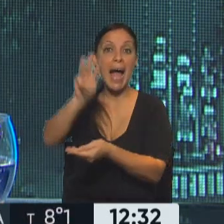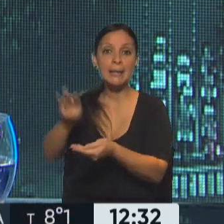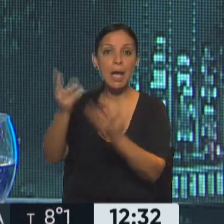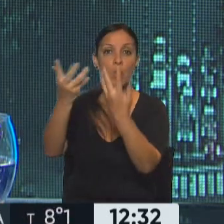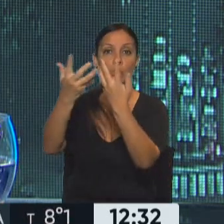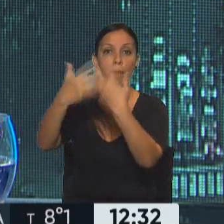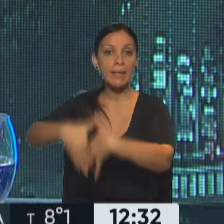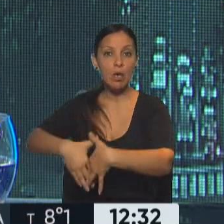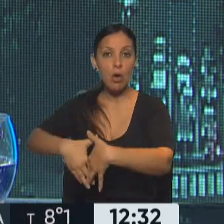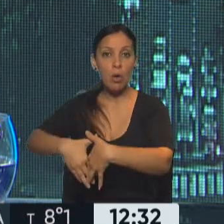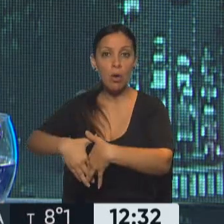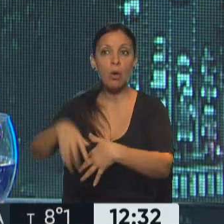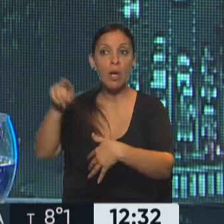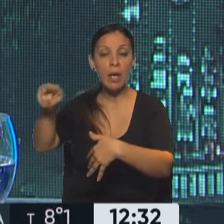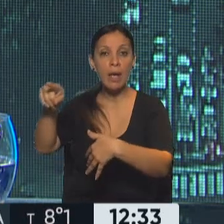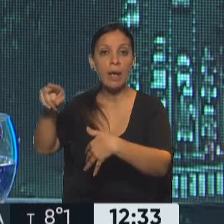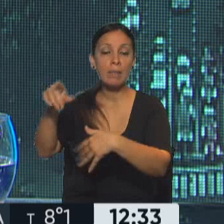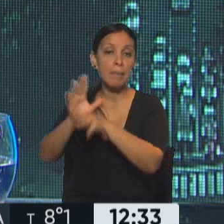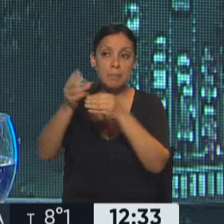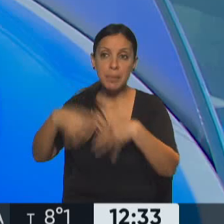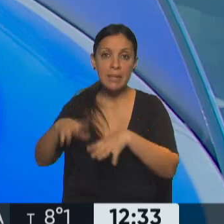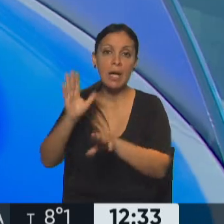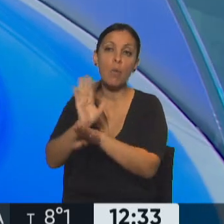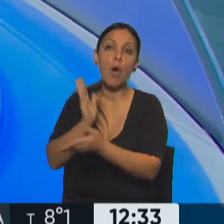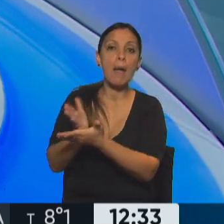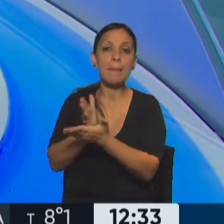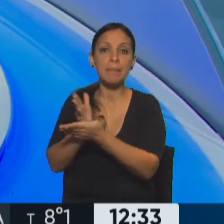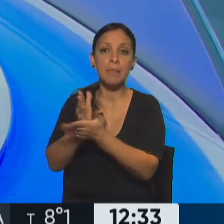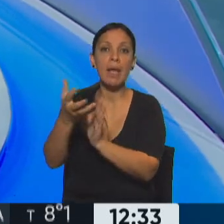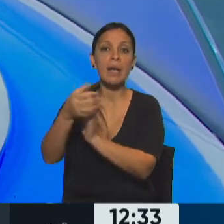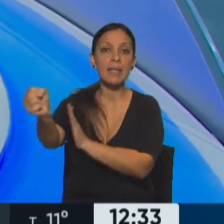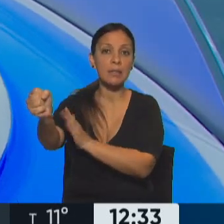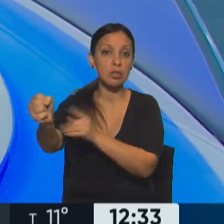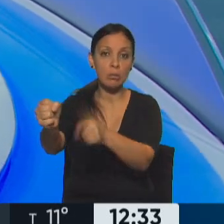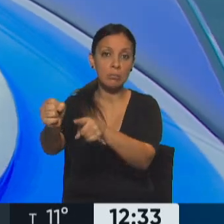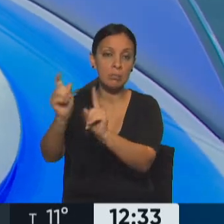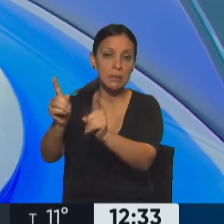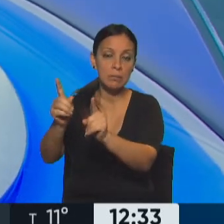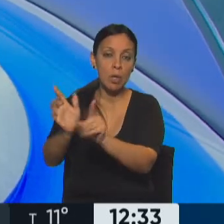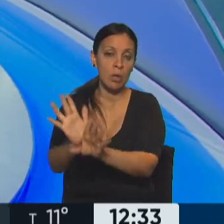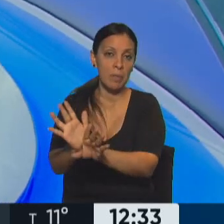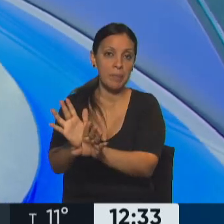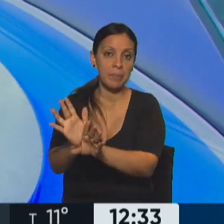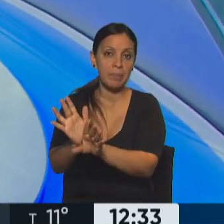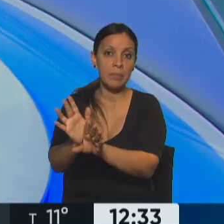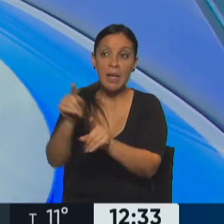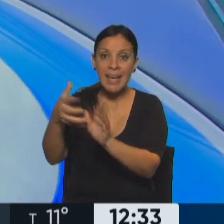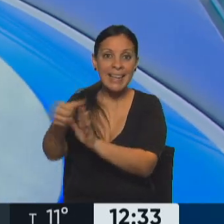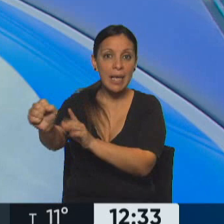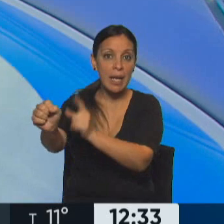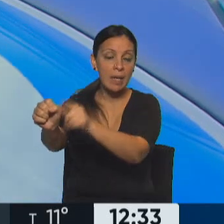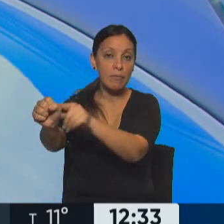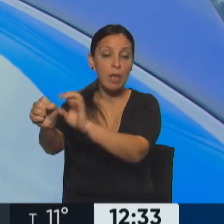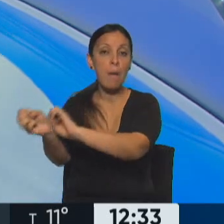hace la oficia de intermediario en la retención en la fuente. Los empleadores retienen en la fuente y